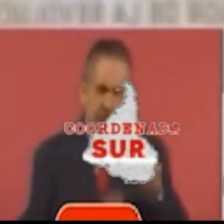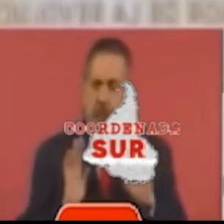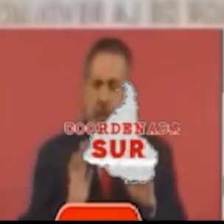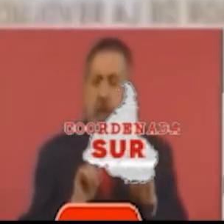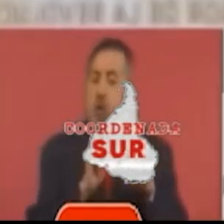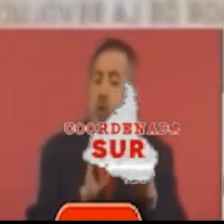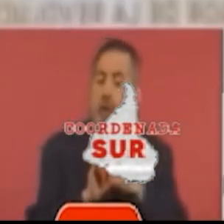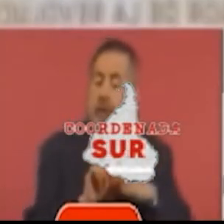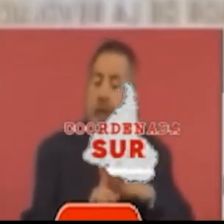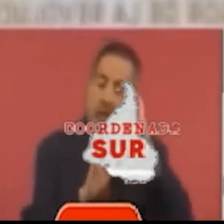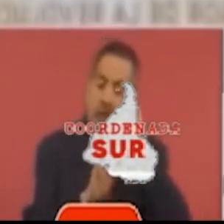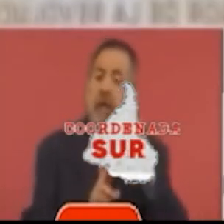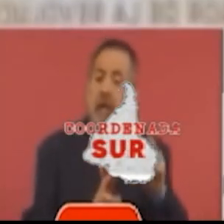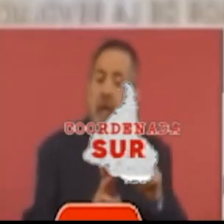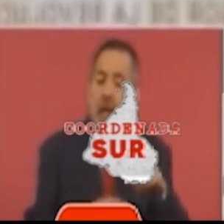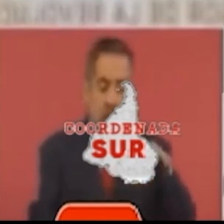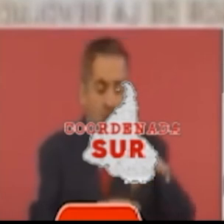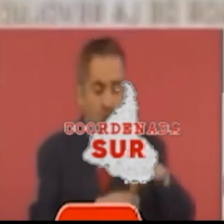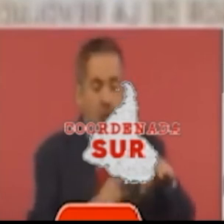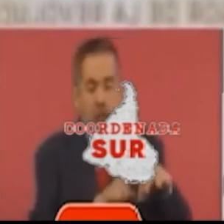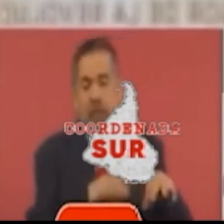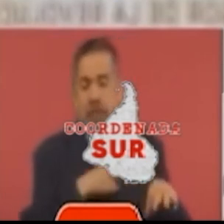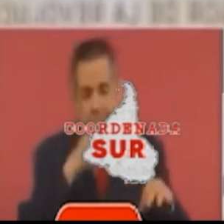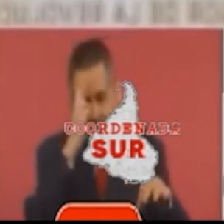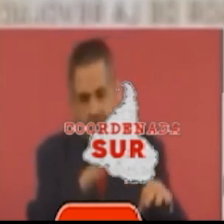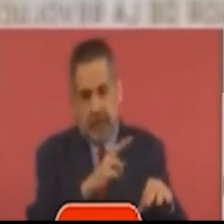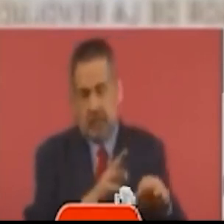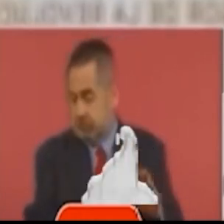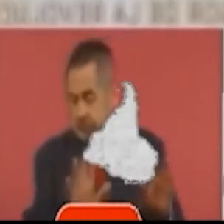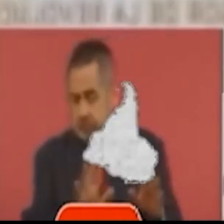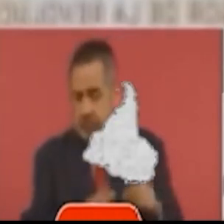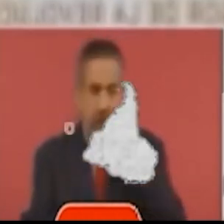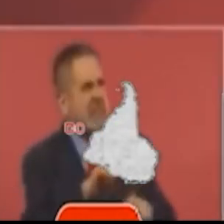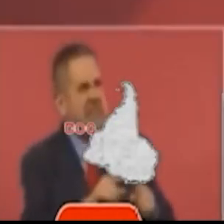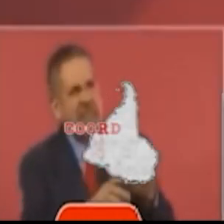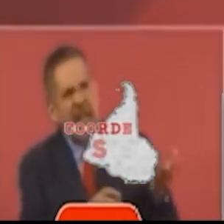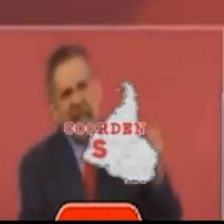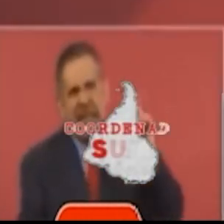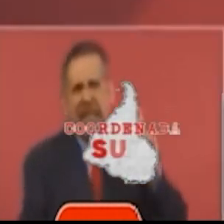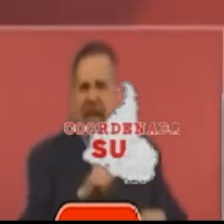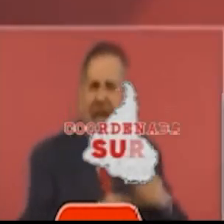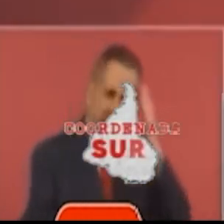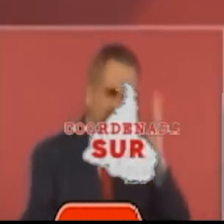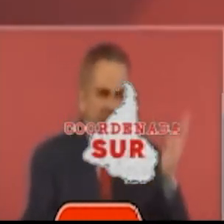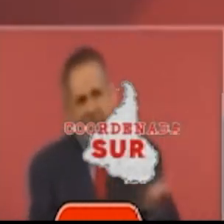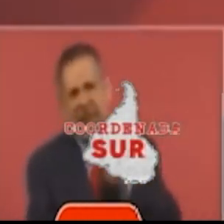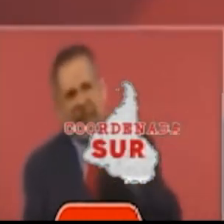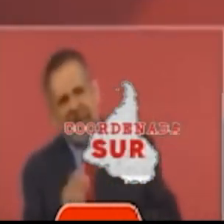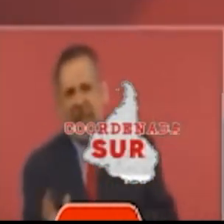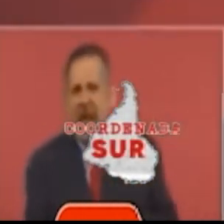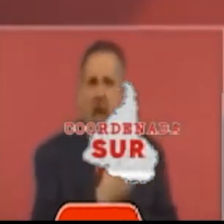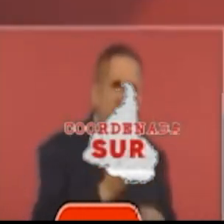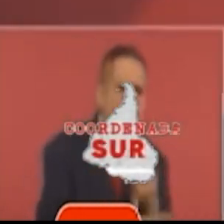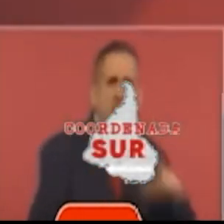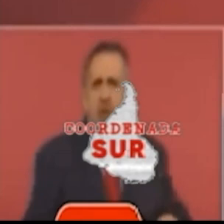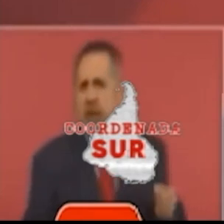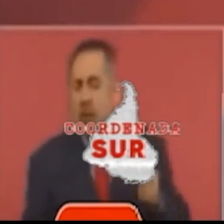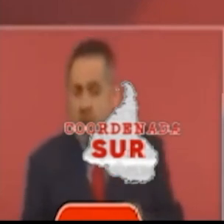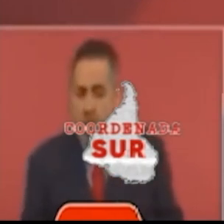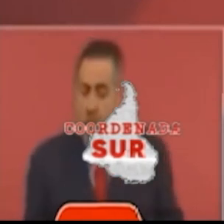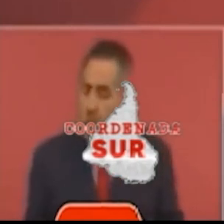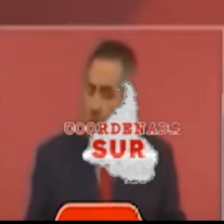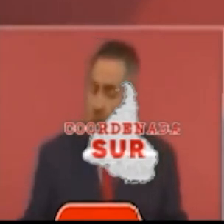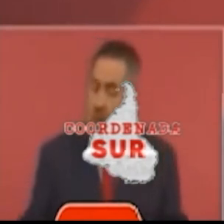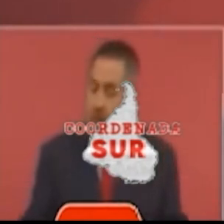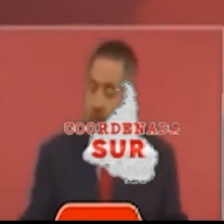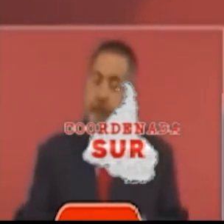Debe respetarse el voto de los ciudadanos, la democracia. Y ahora los golpes de Estado, también esto